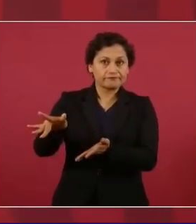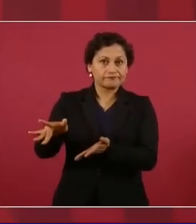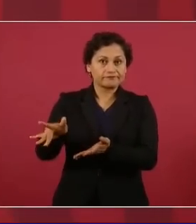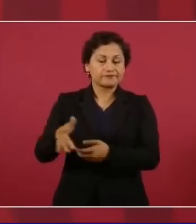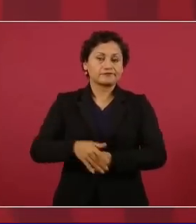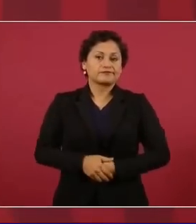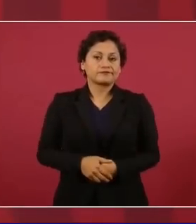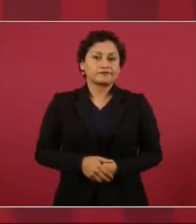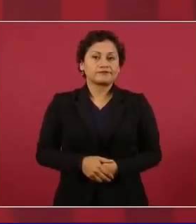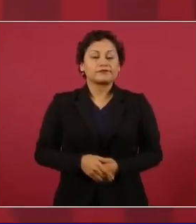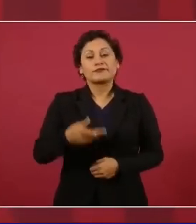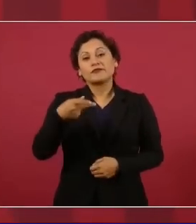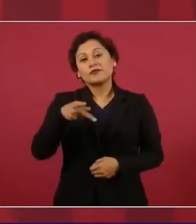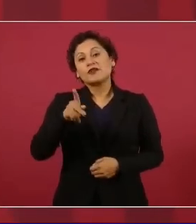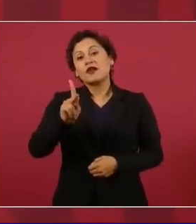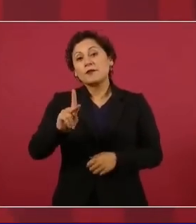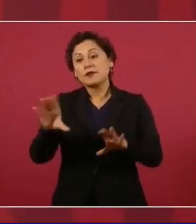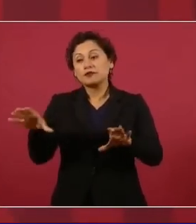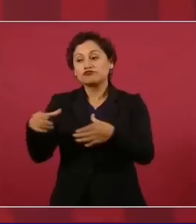Pues alguien filtró